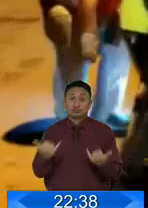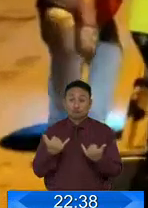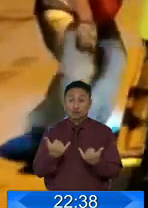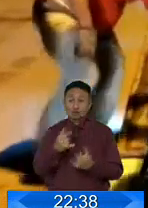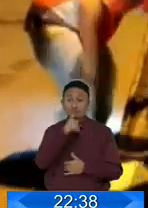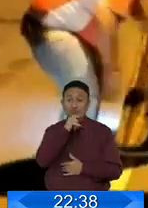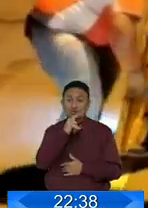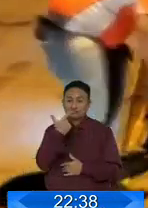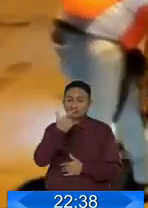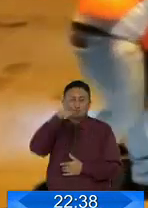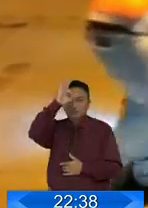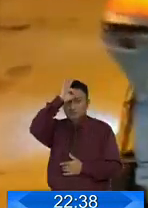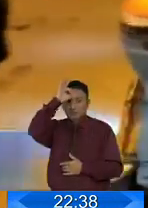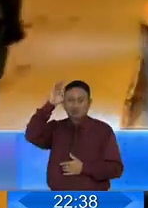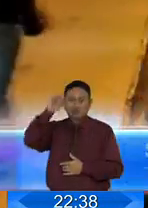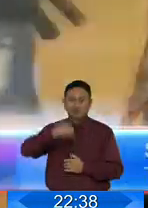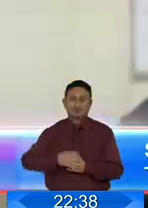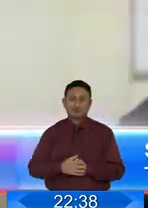tenemos la información